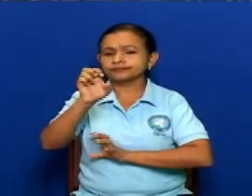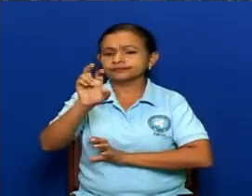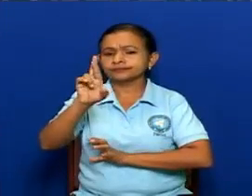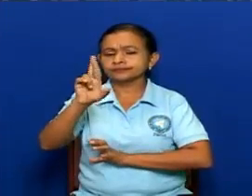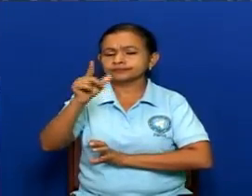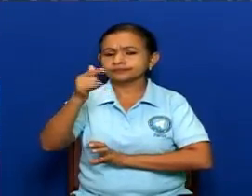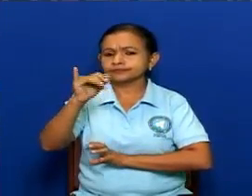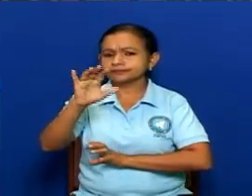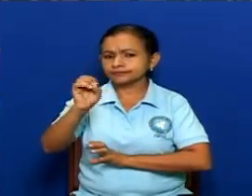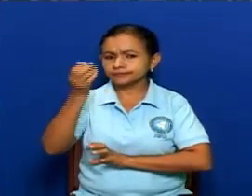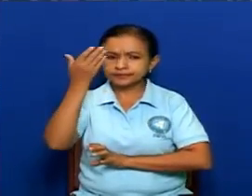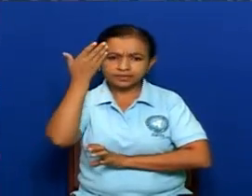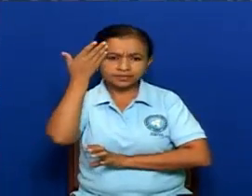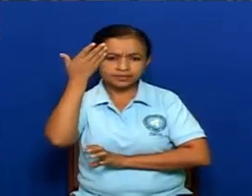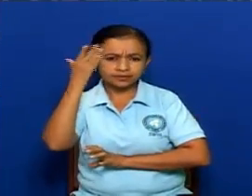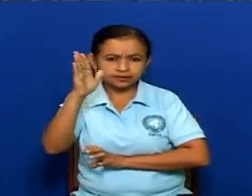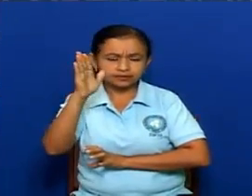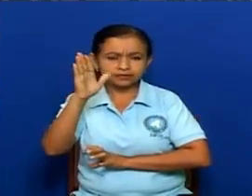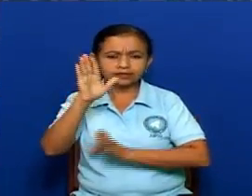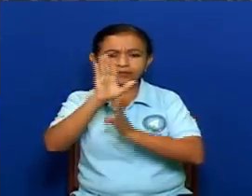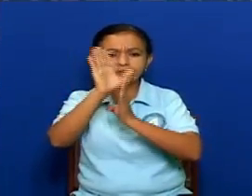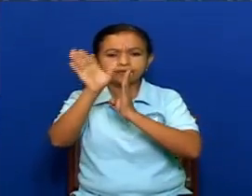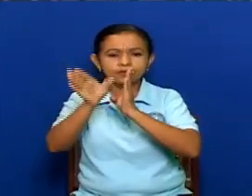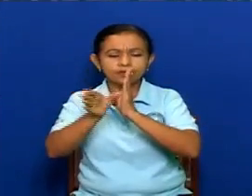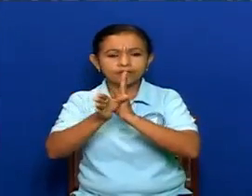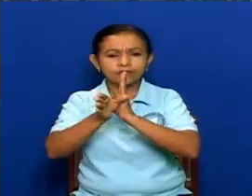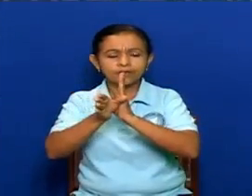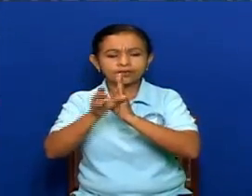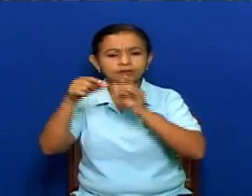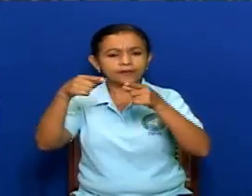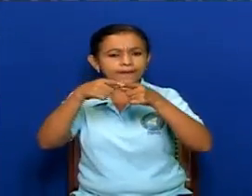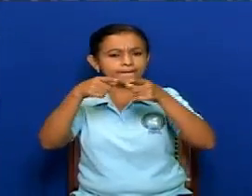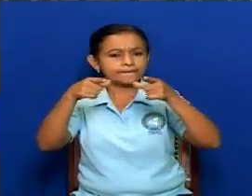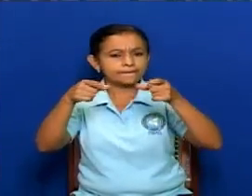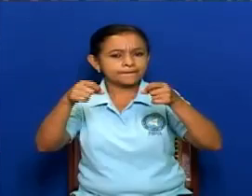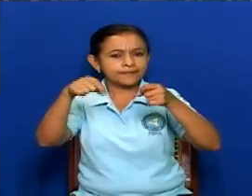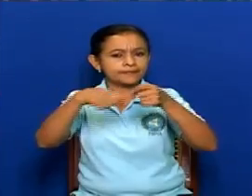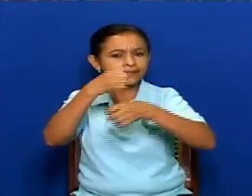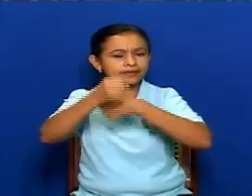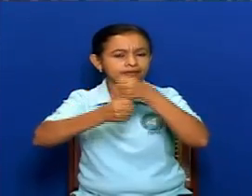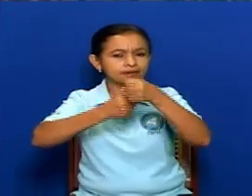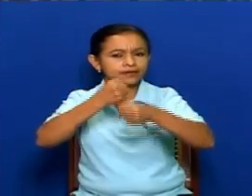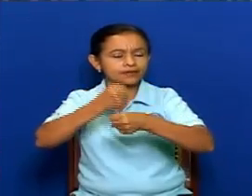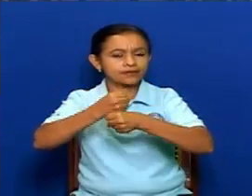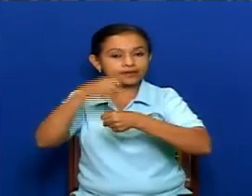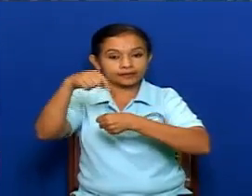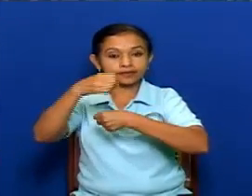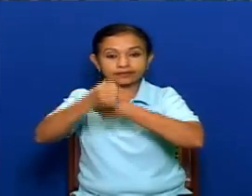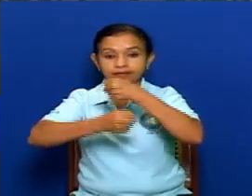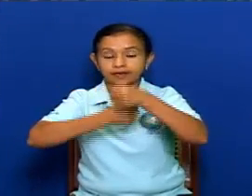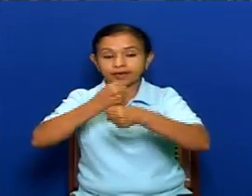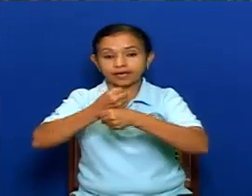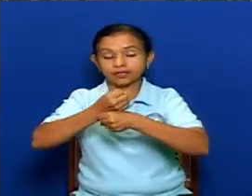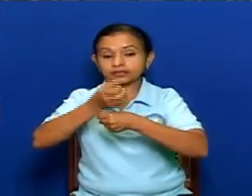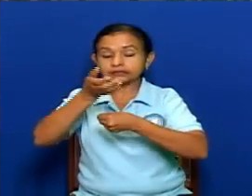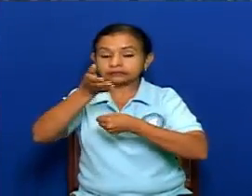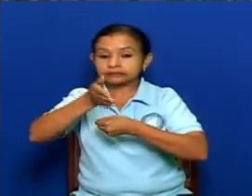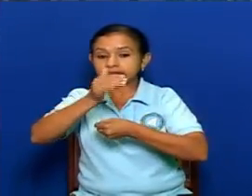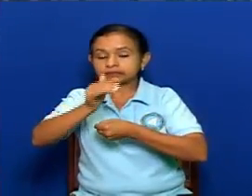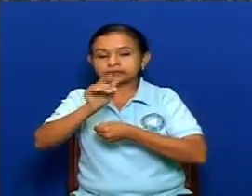¿cuántos bachilleres son los que se están graduando a nivel de Managua en este año? Este año tenemos la bendición de